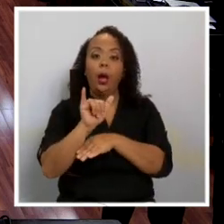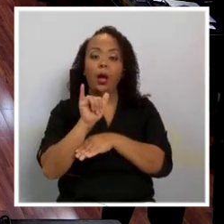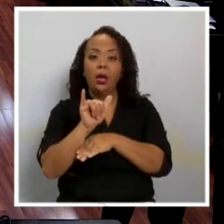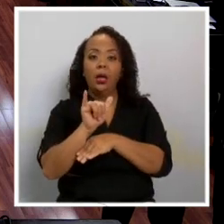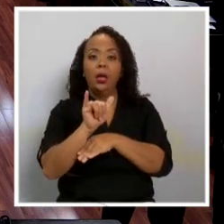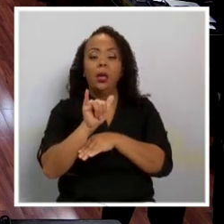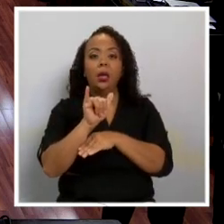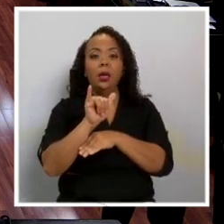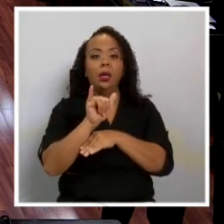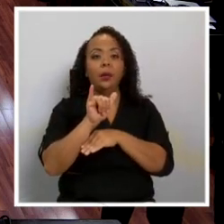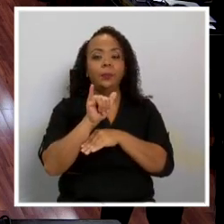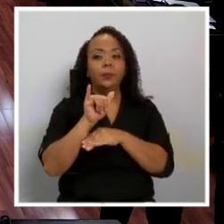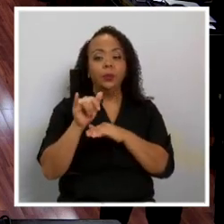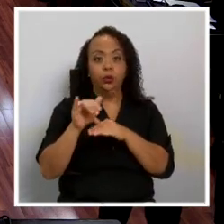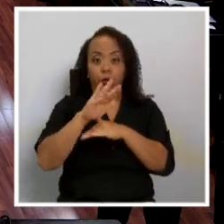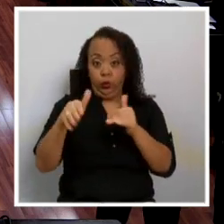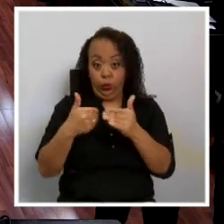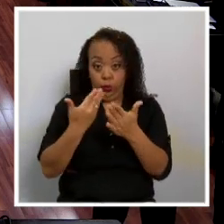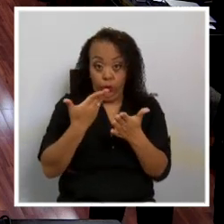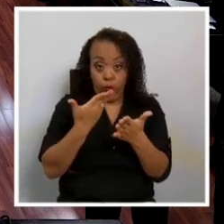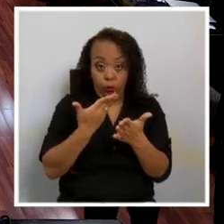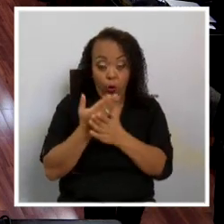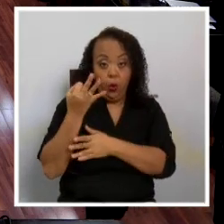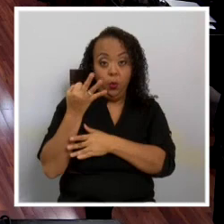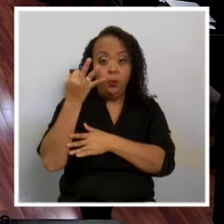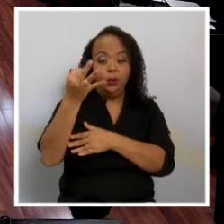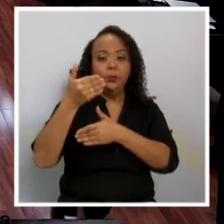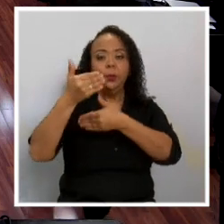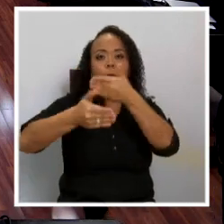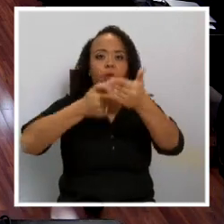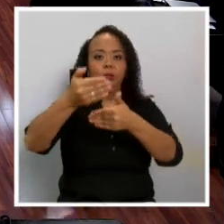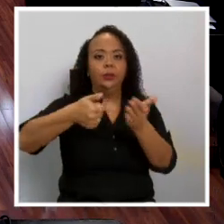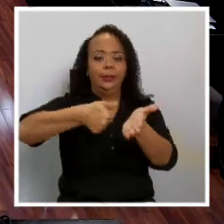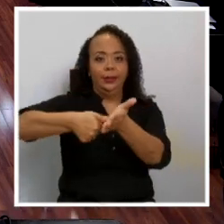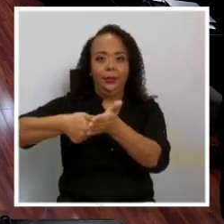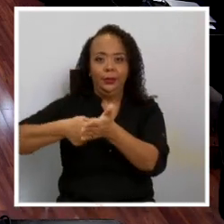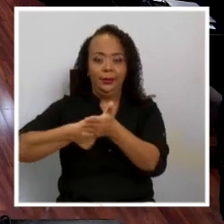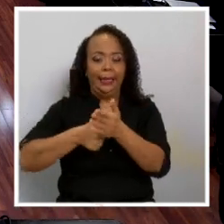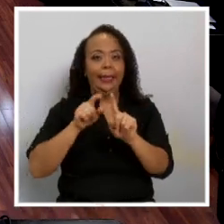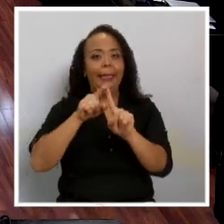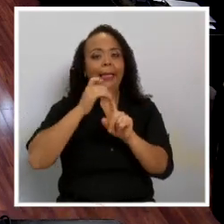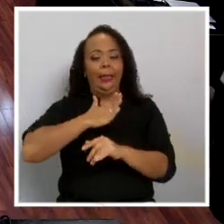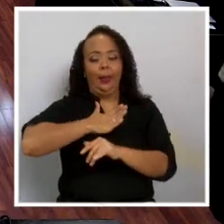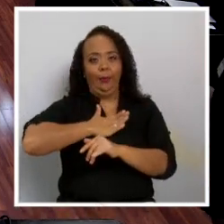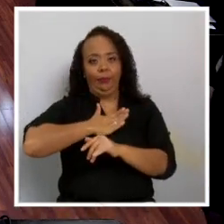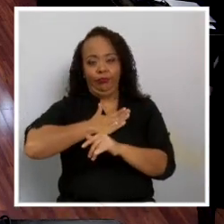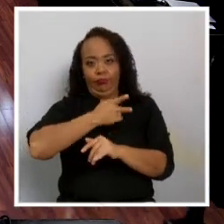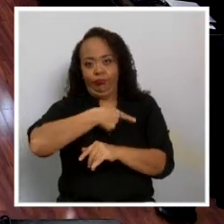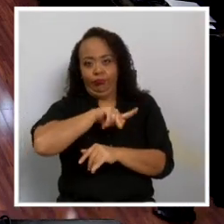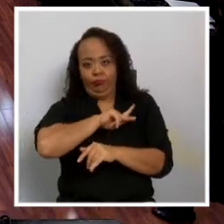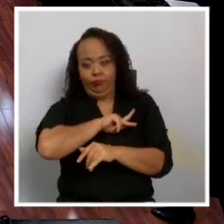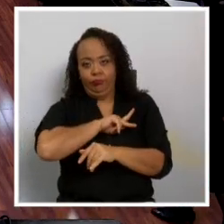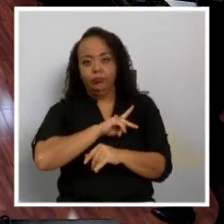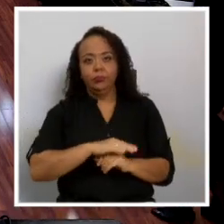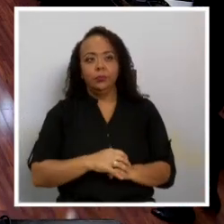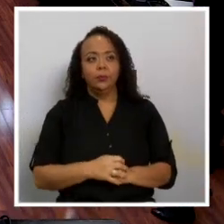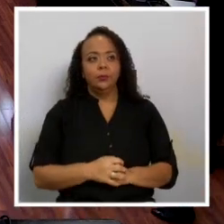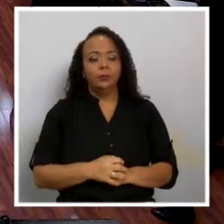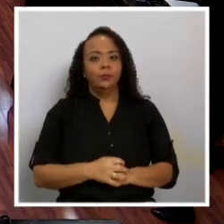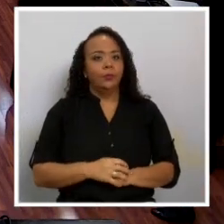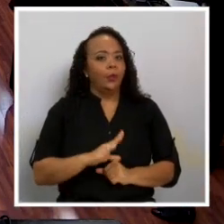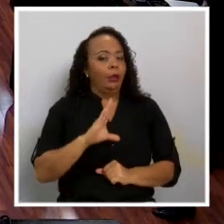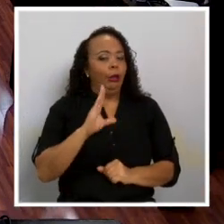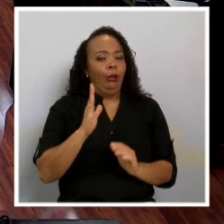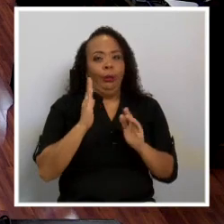la plataforma de lo que va a ser el próximo proceso electoral, desde mi punto de vista. ¿Cree usted? Yo no tendría